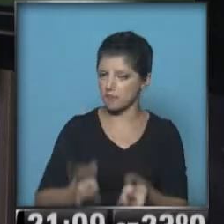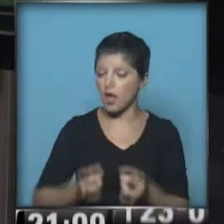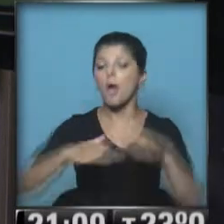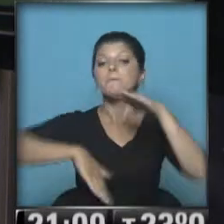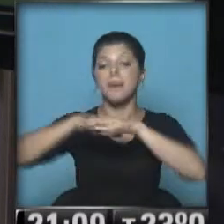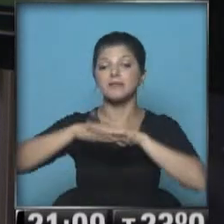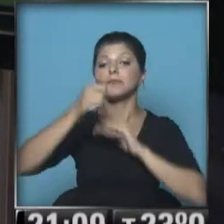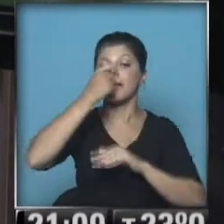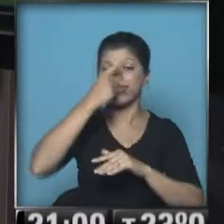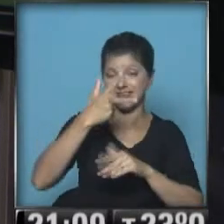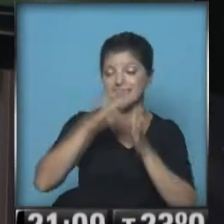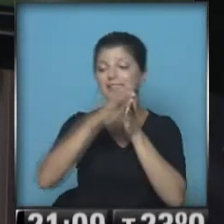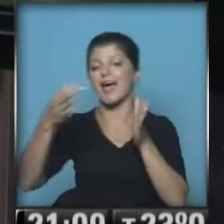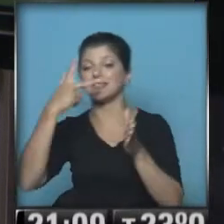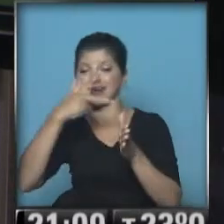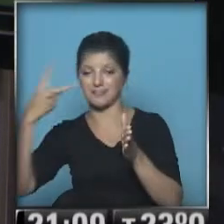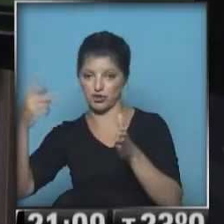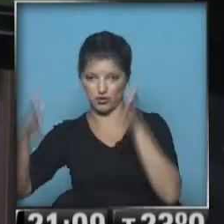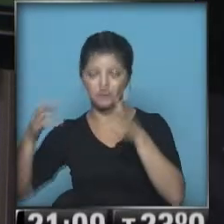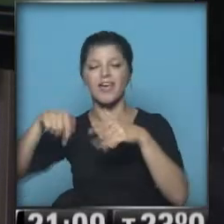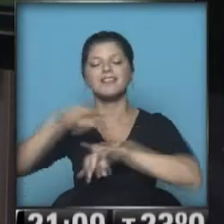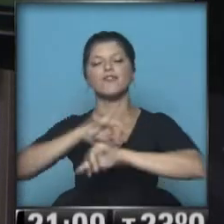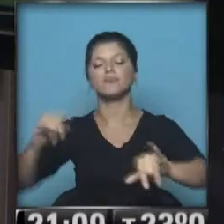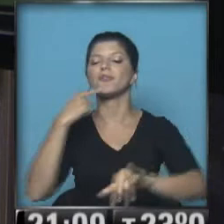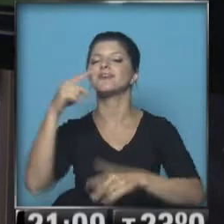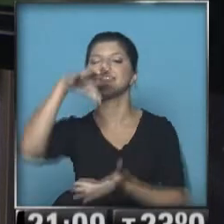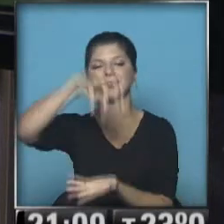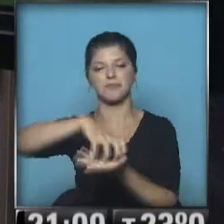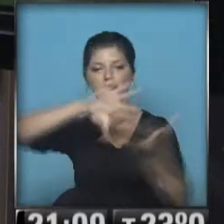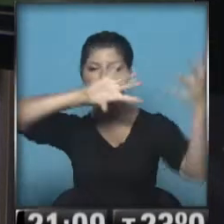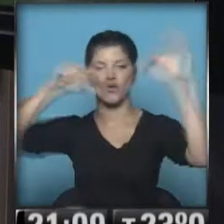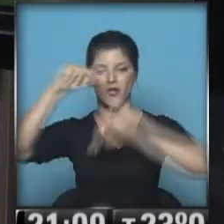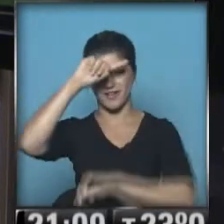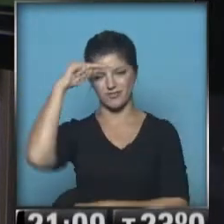máximas de 30 a 32 grados. Como siempre, la información la brinda el Servicio